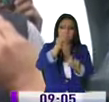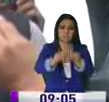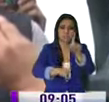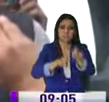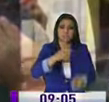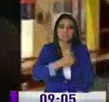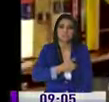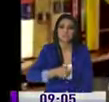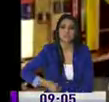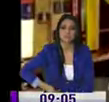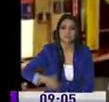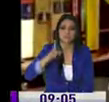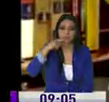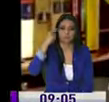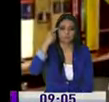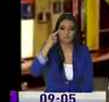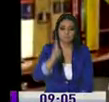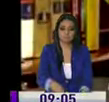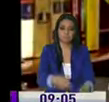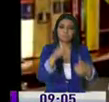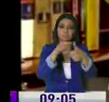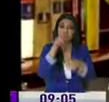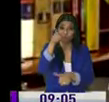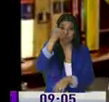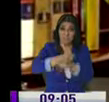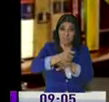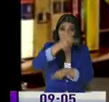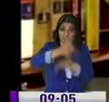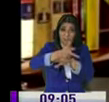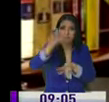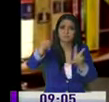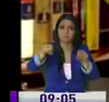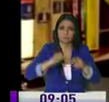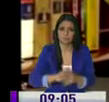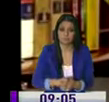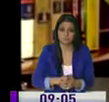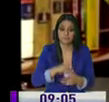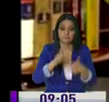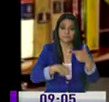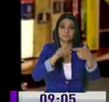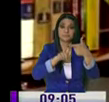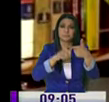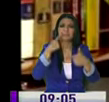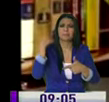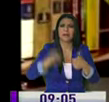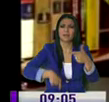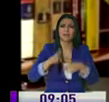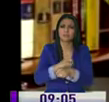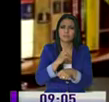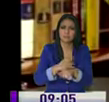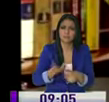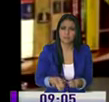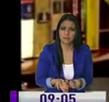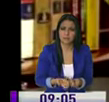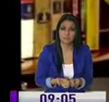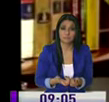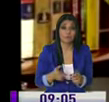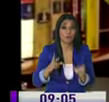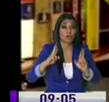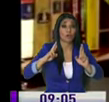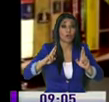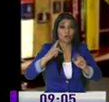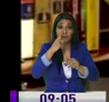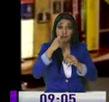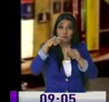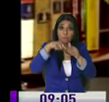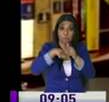saliente primero usted ordenó colocar esa cámara segundo para que la utilizaba espero que no haya sido para